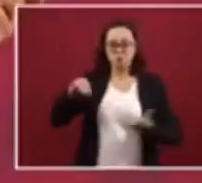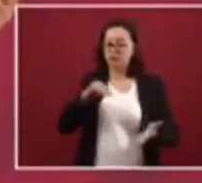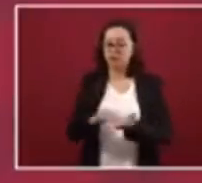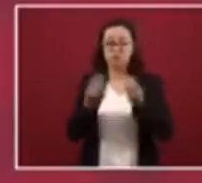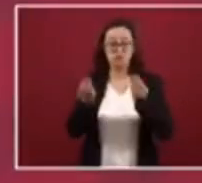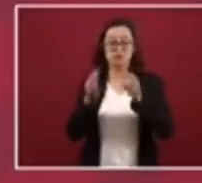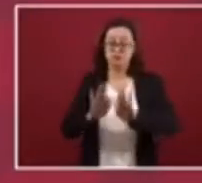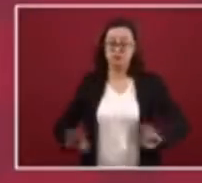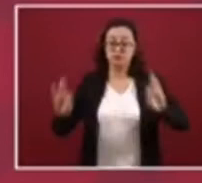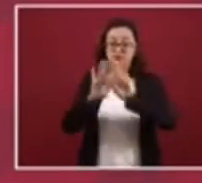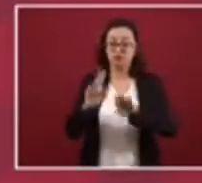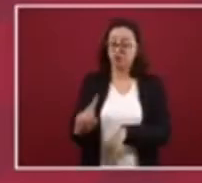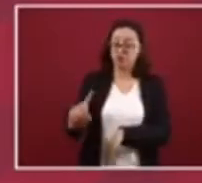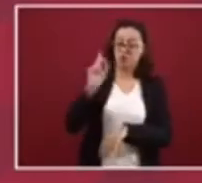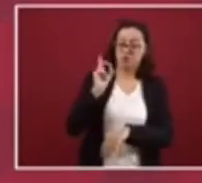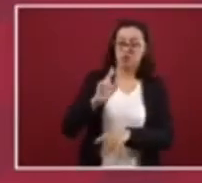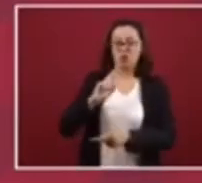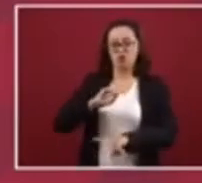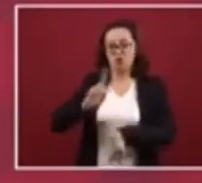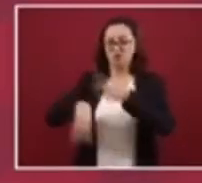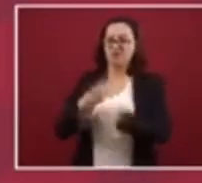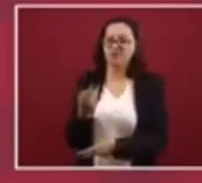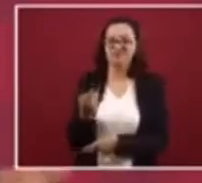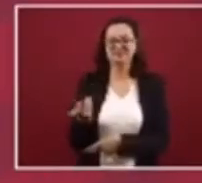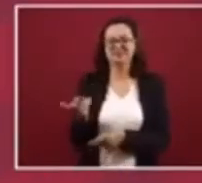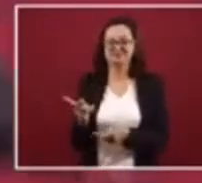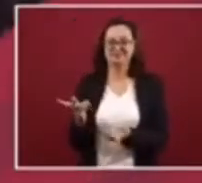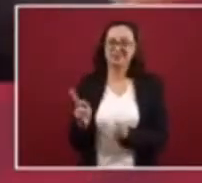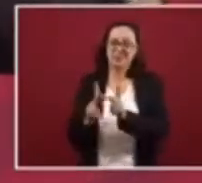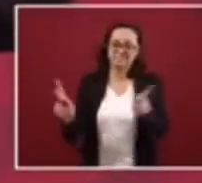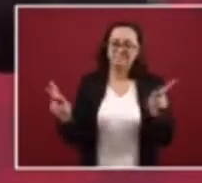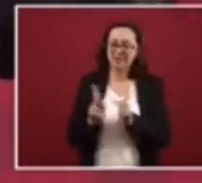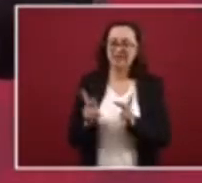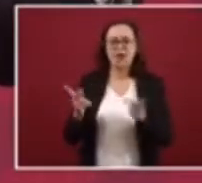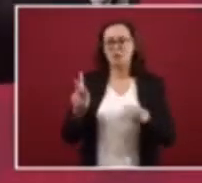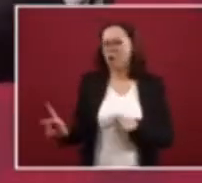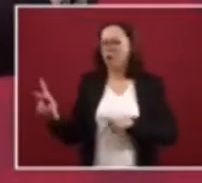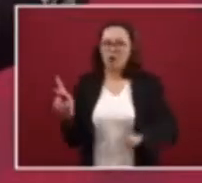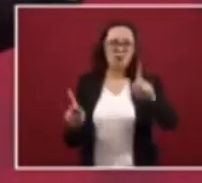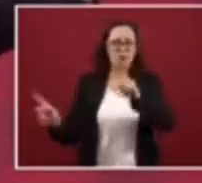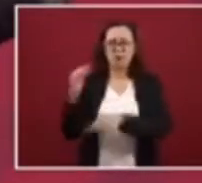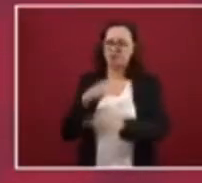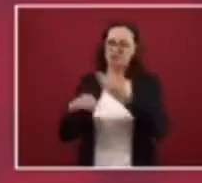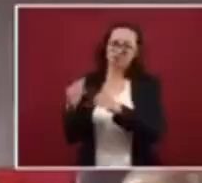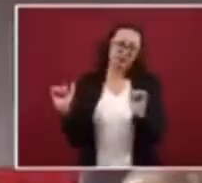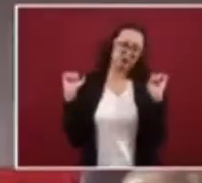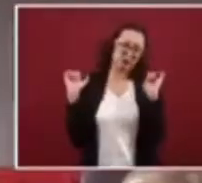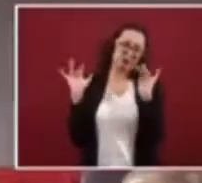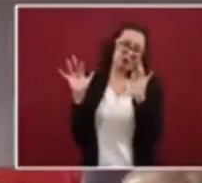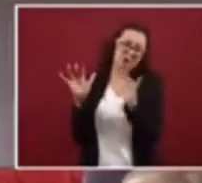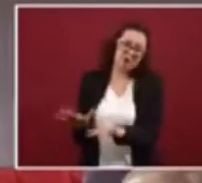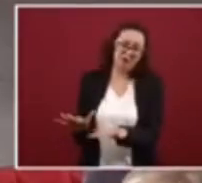estratégico. Fuimos el domingo, día de plaza, que llegan de todos los pueblos y